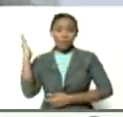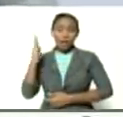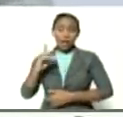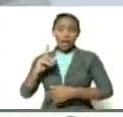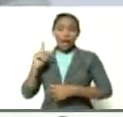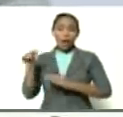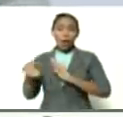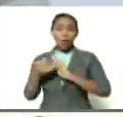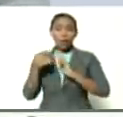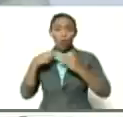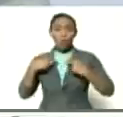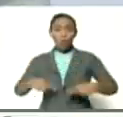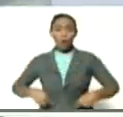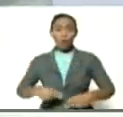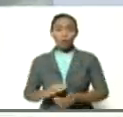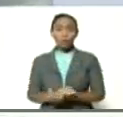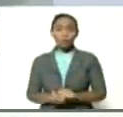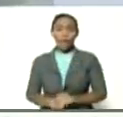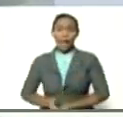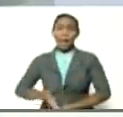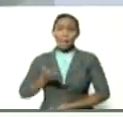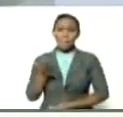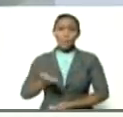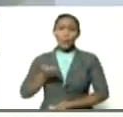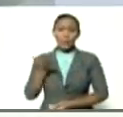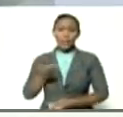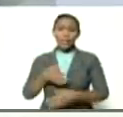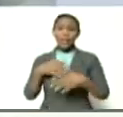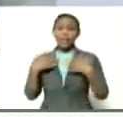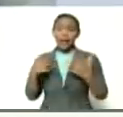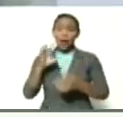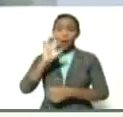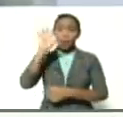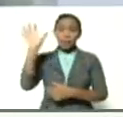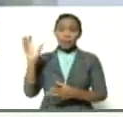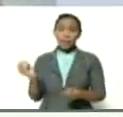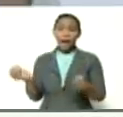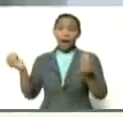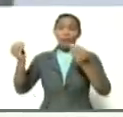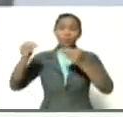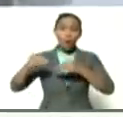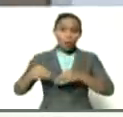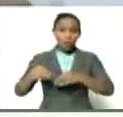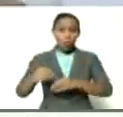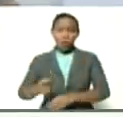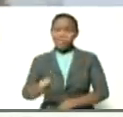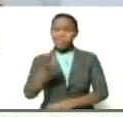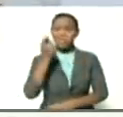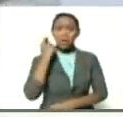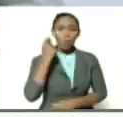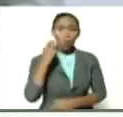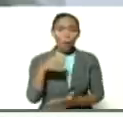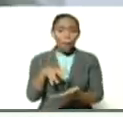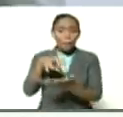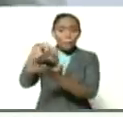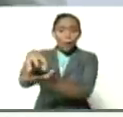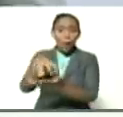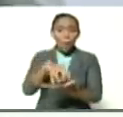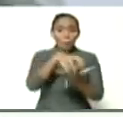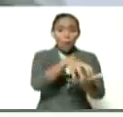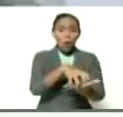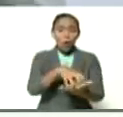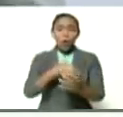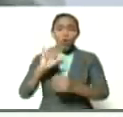contra la humanidad. Es muy importante que los países se pongan de acuerdo. Ninguna isla va a lograr